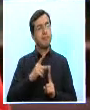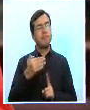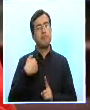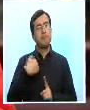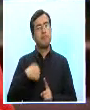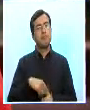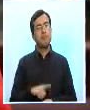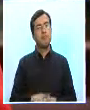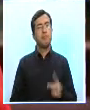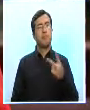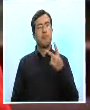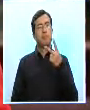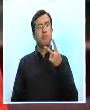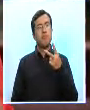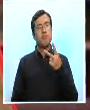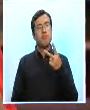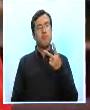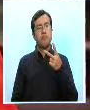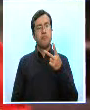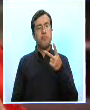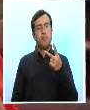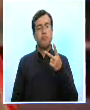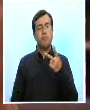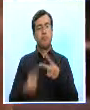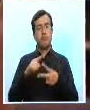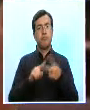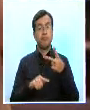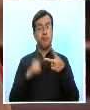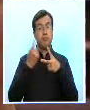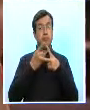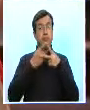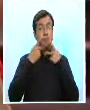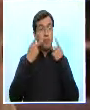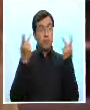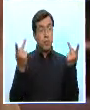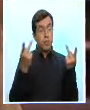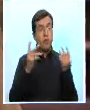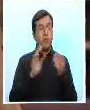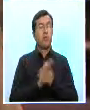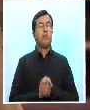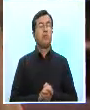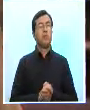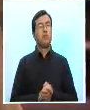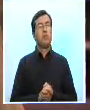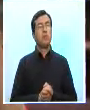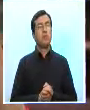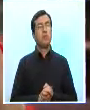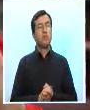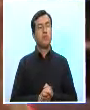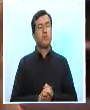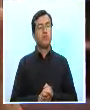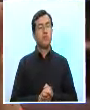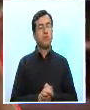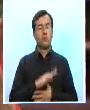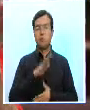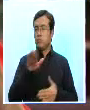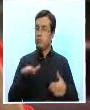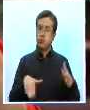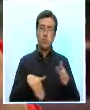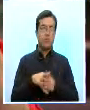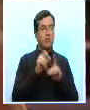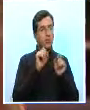dos dos actores por un lado está el pueblo el pueblo en las en todas las